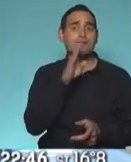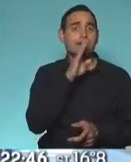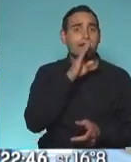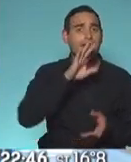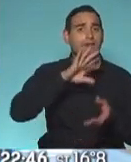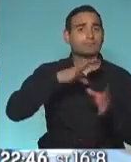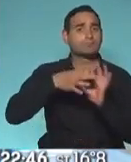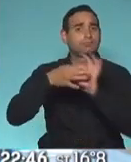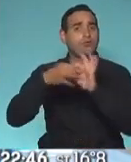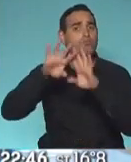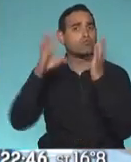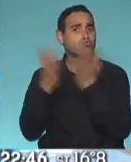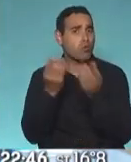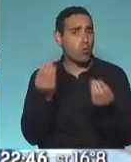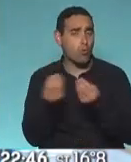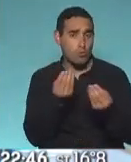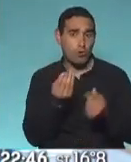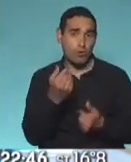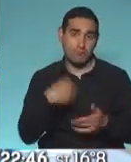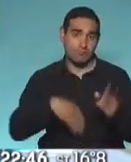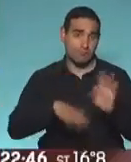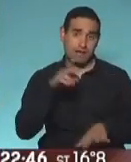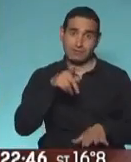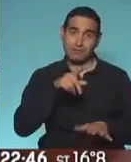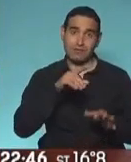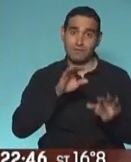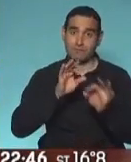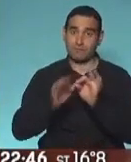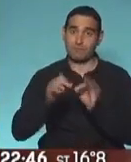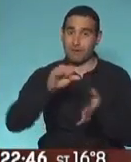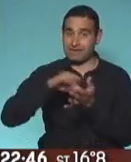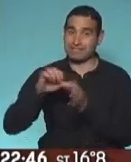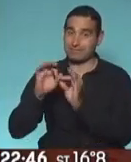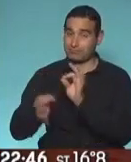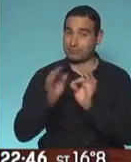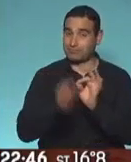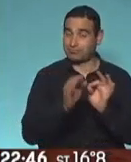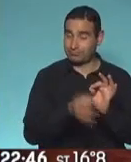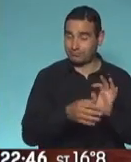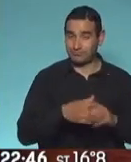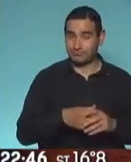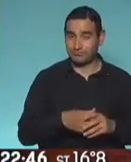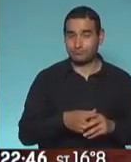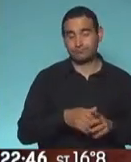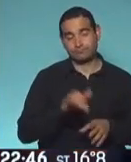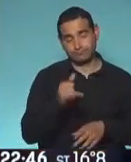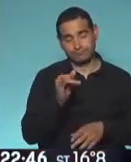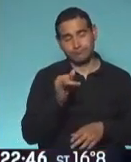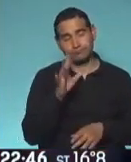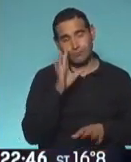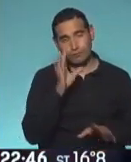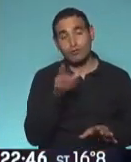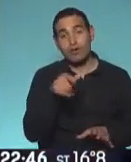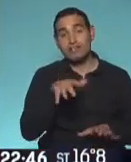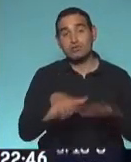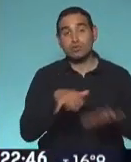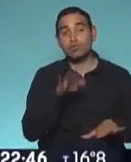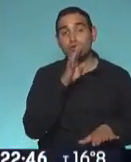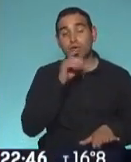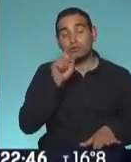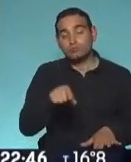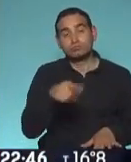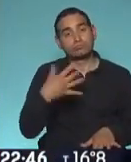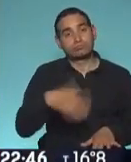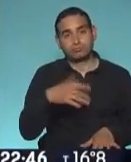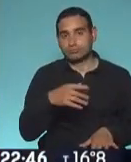¿Cómo afecta esto su relación especialmente con los vecinos de Israel? Sí, obviamente la situación en Israel es seguida